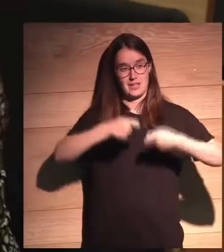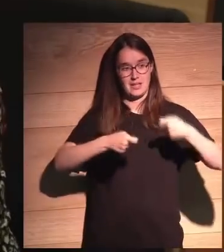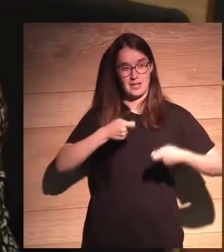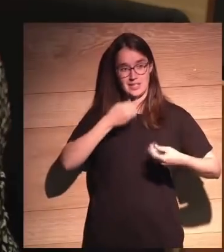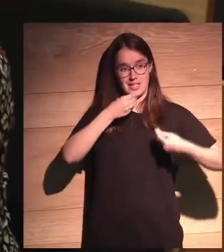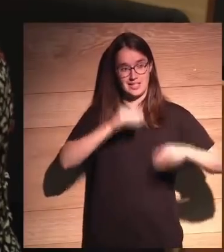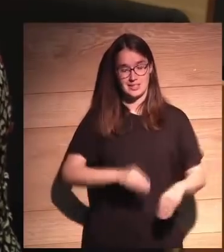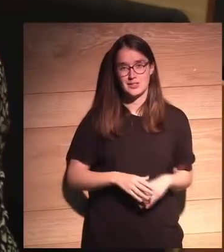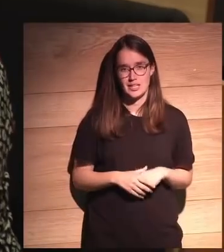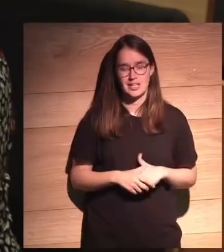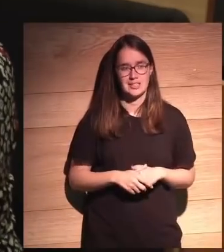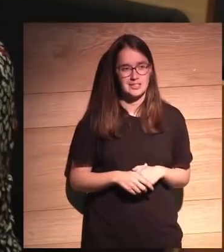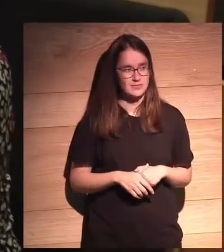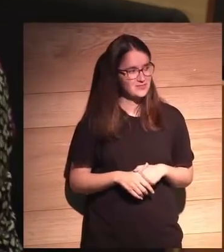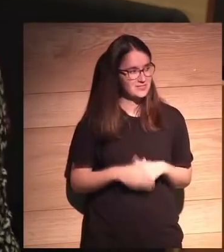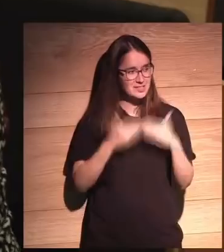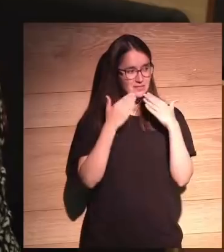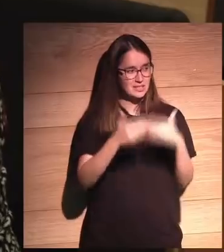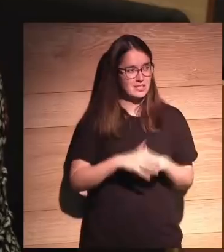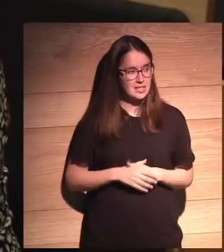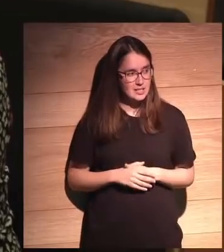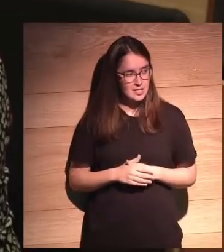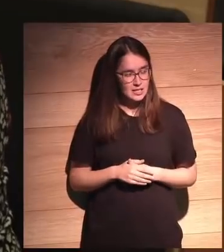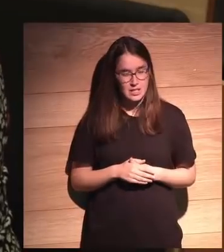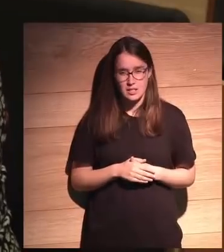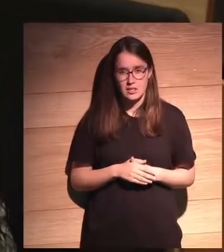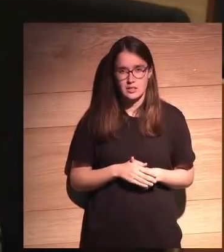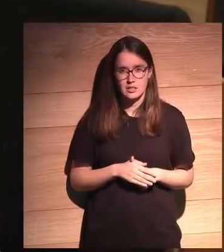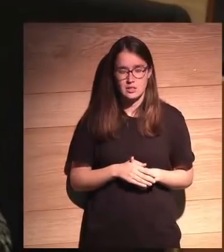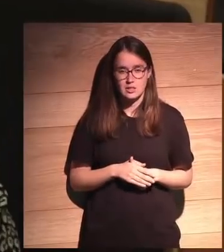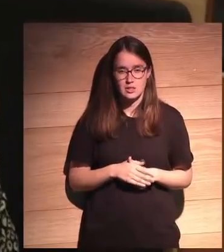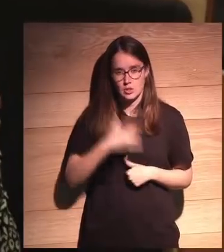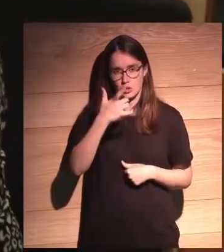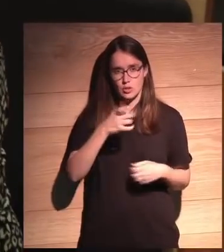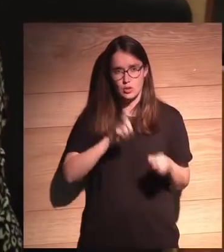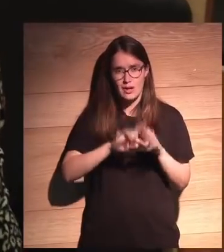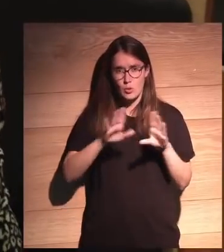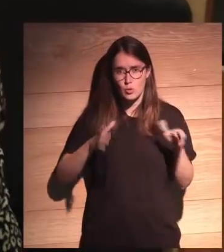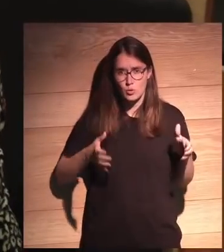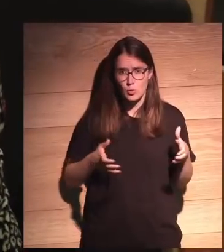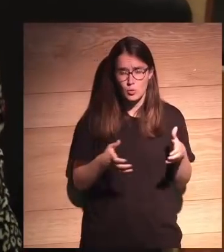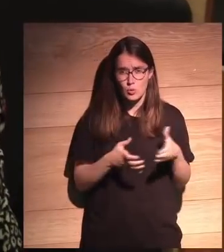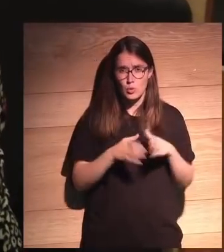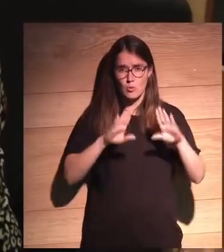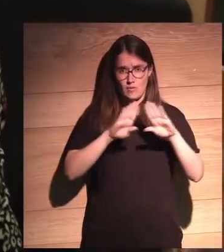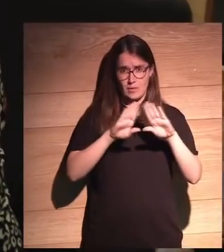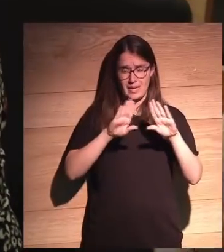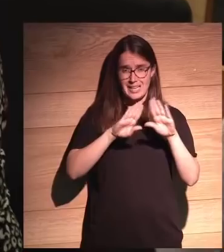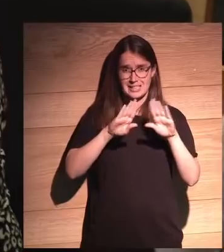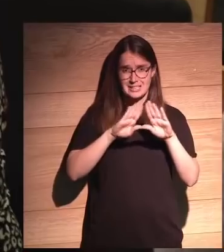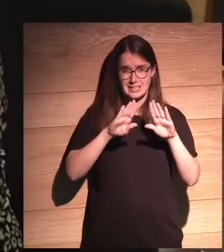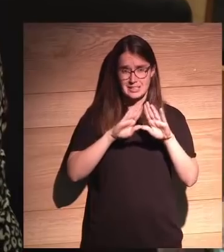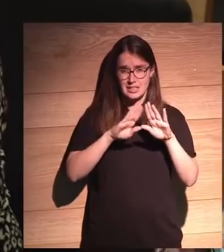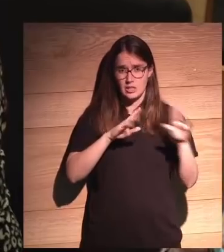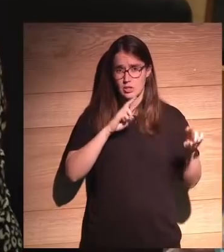las históricas. Muchísimas gracias. Bien, yo pertenezco a un grupo feminista que